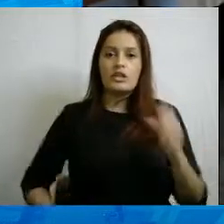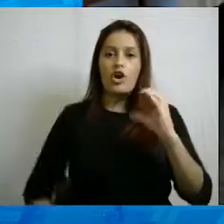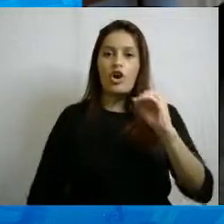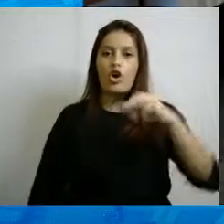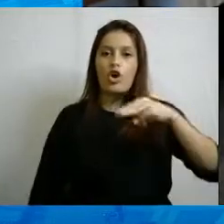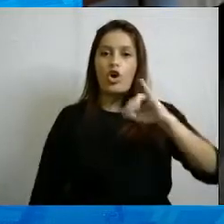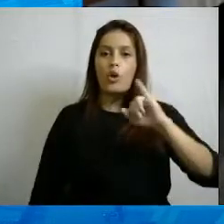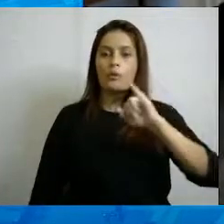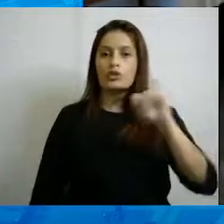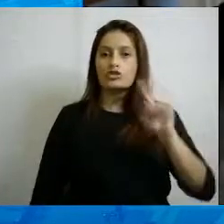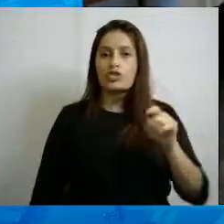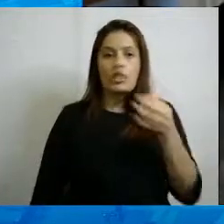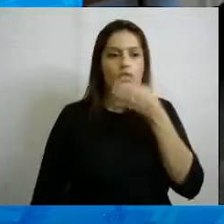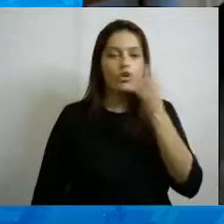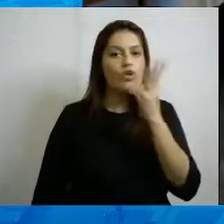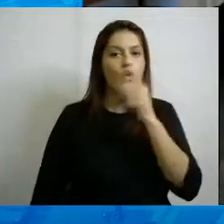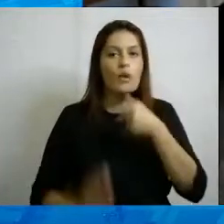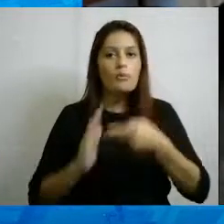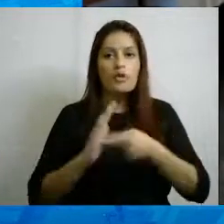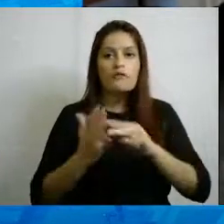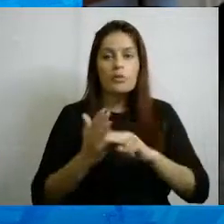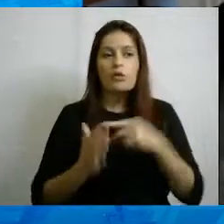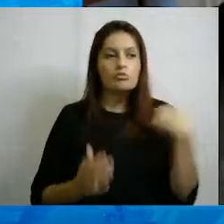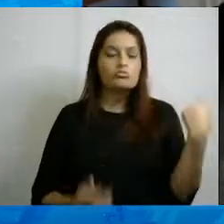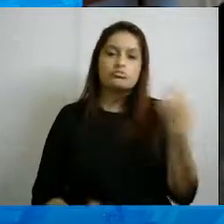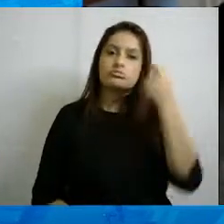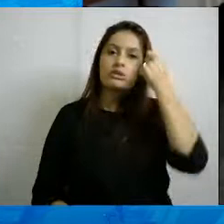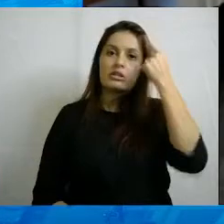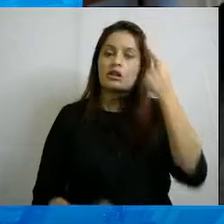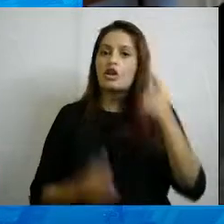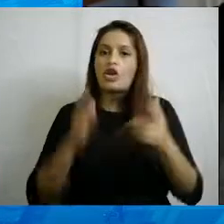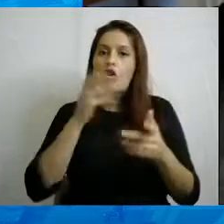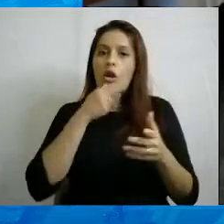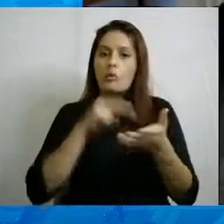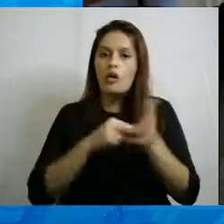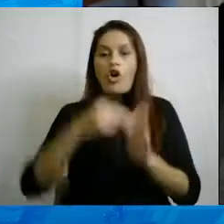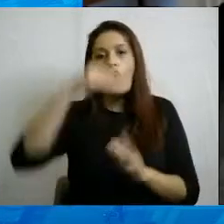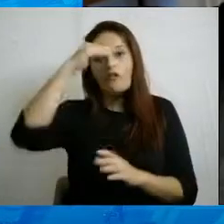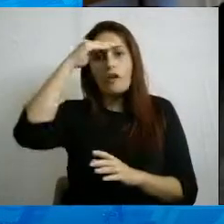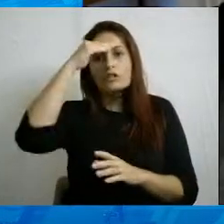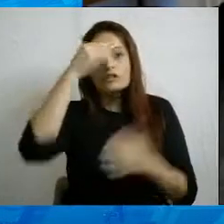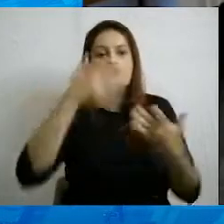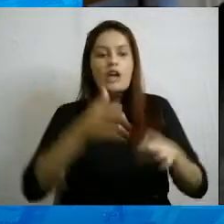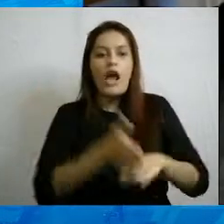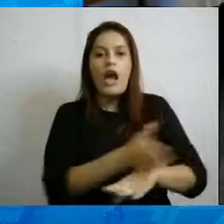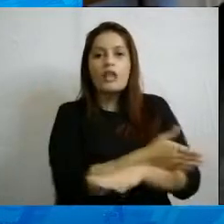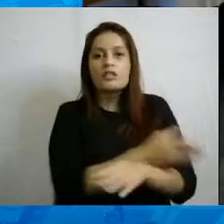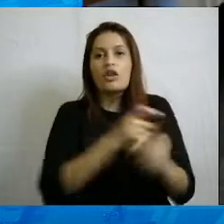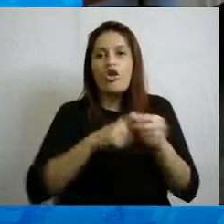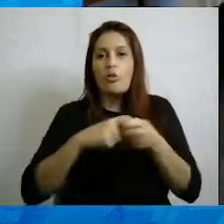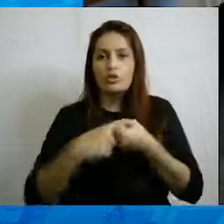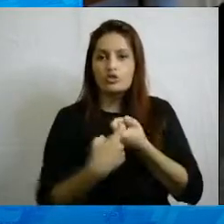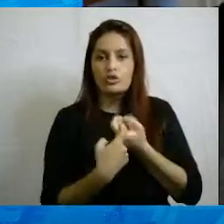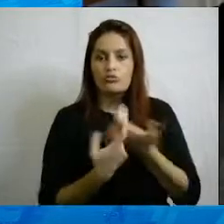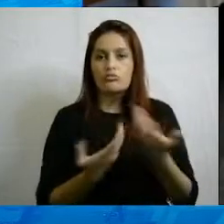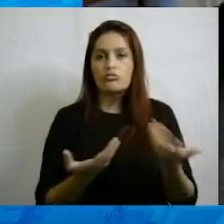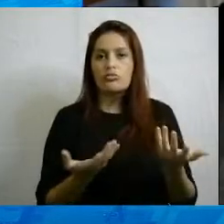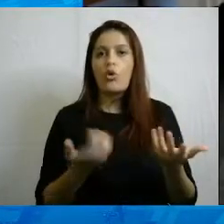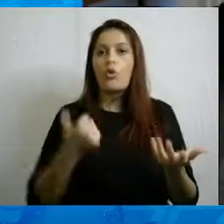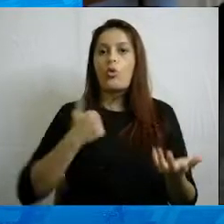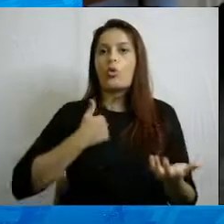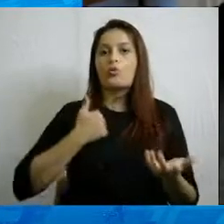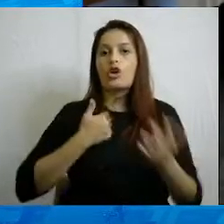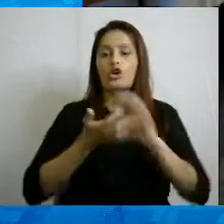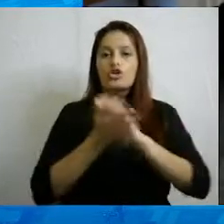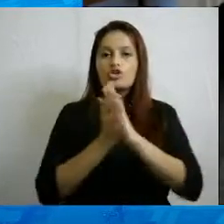había problema en aprobar y nosotros aprobamos en la confianza de que este tema se trató en comisión y que cumple con toda